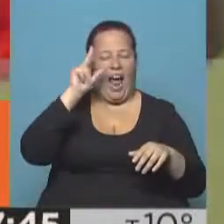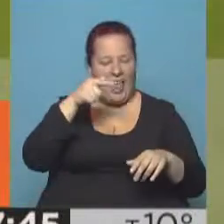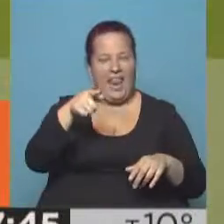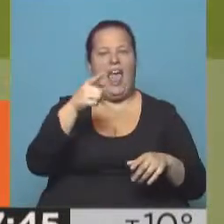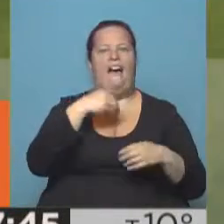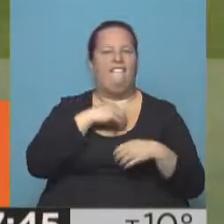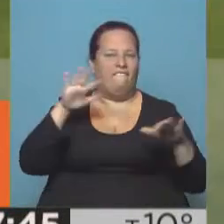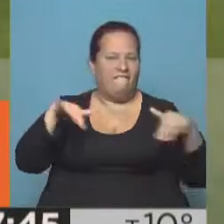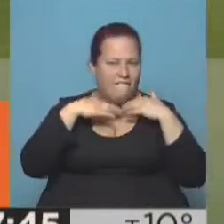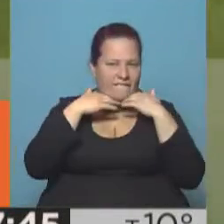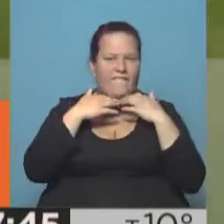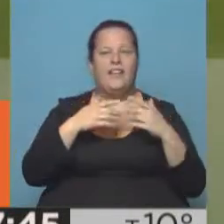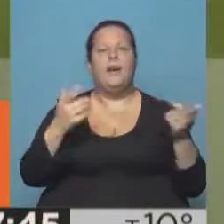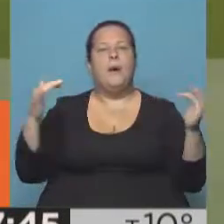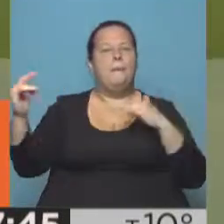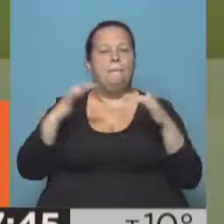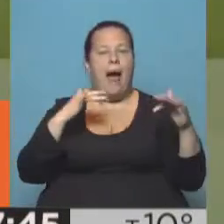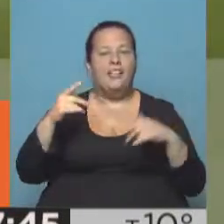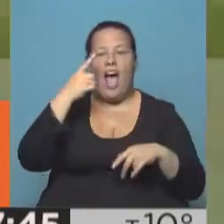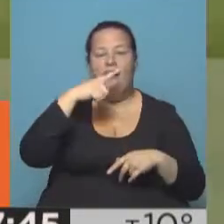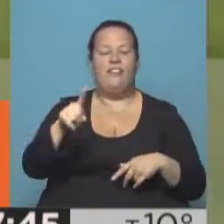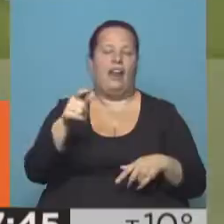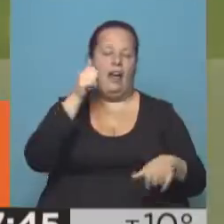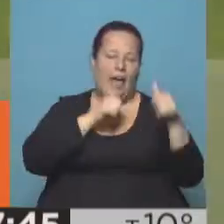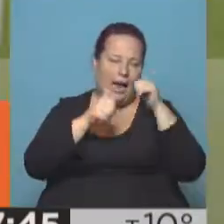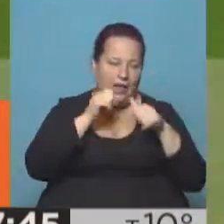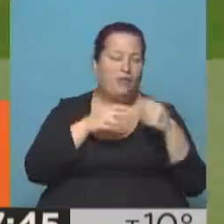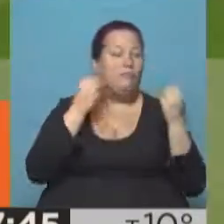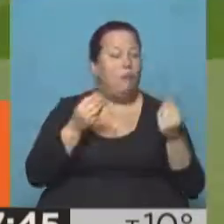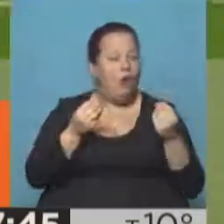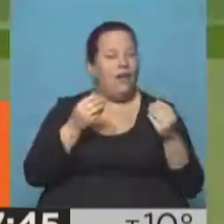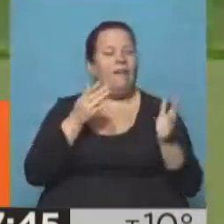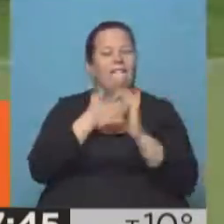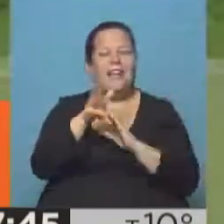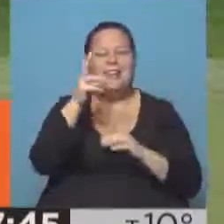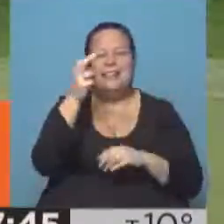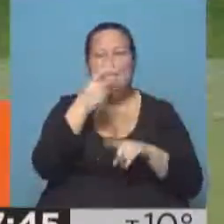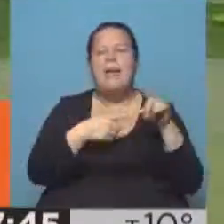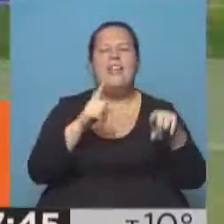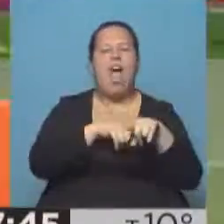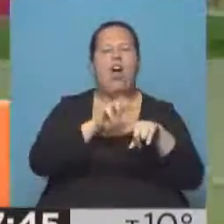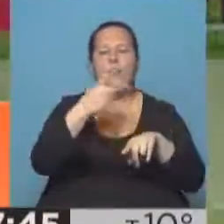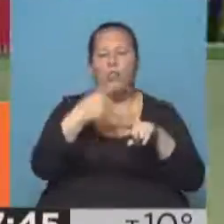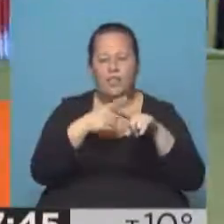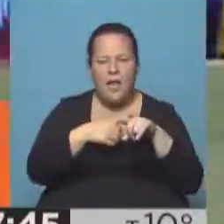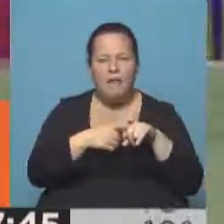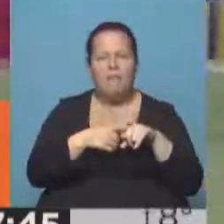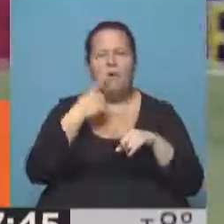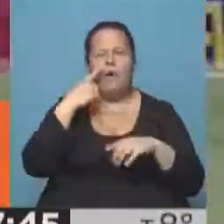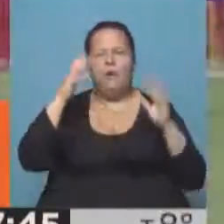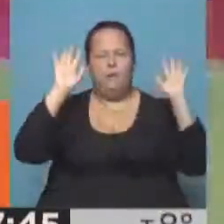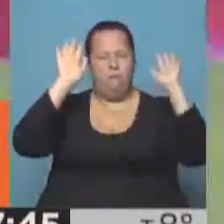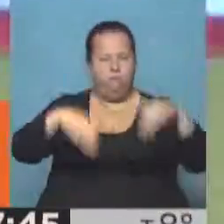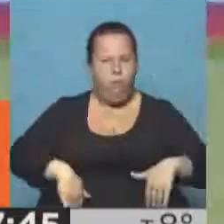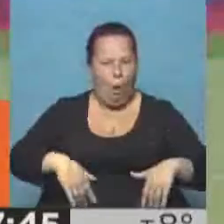por sus hinchas. En un encuentro que ha terminado con heridos, porque se metía cerca de los 30 minutos del segundo tiempo, se dio uno de los